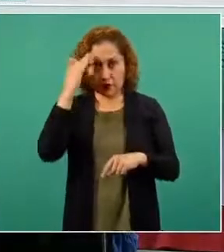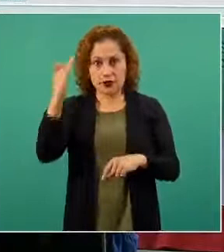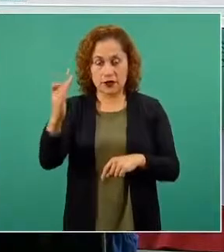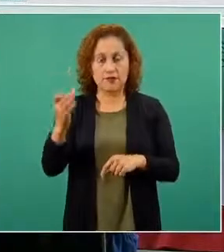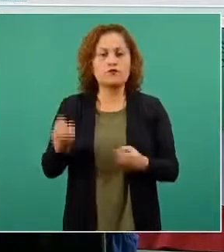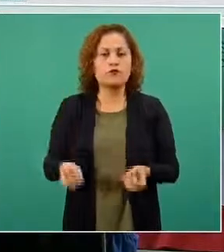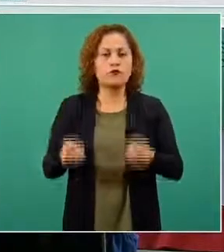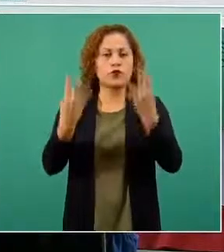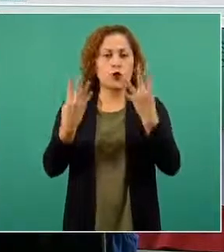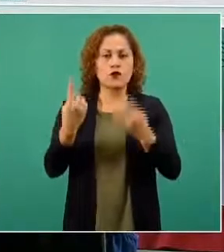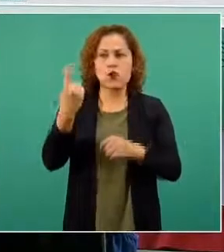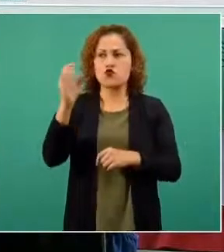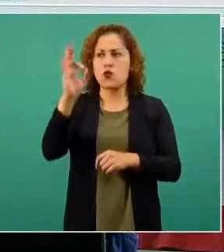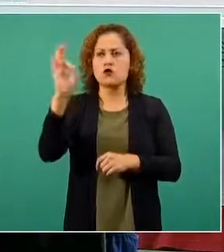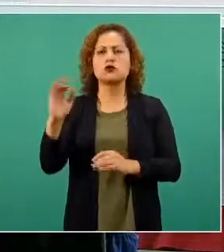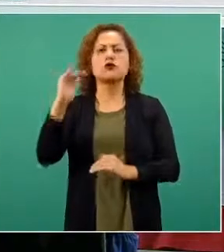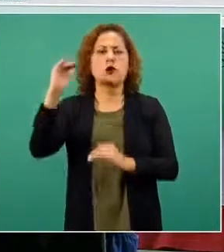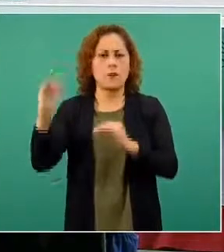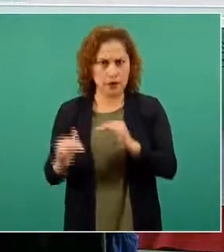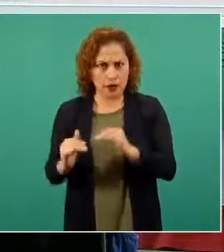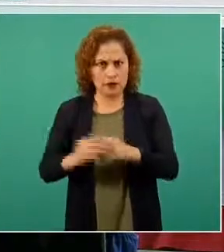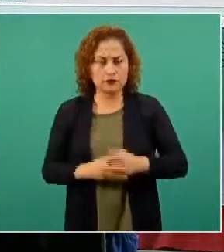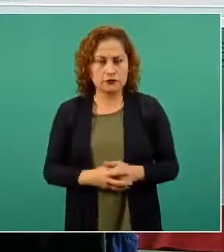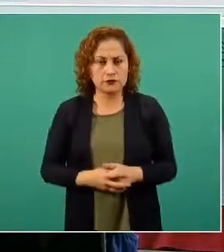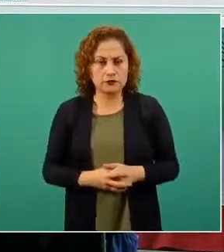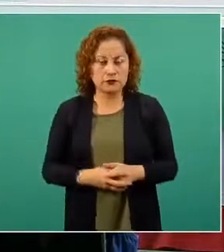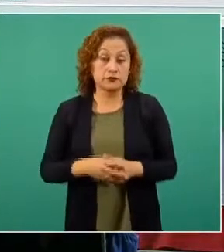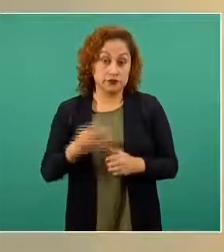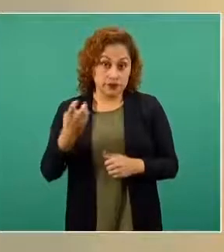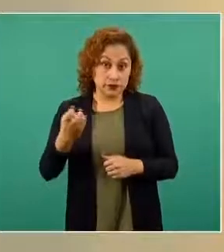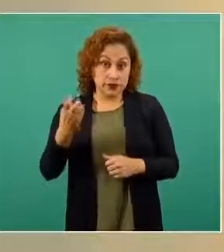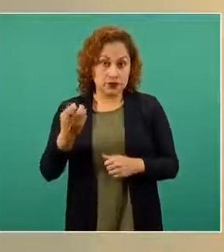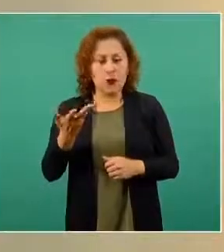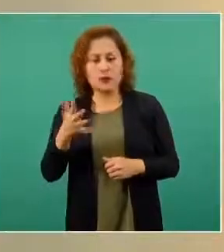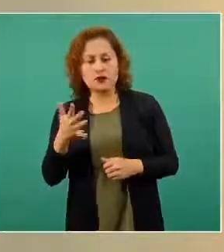del 1%, ¿no?, de esta cantidad, que corresponden al